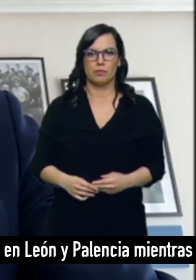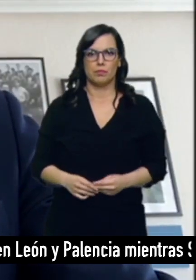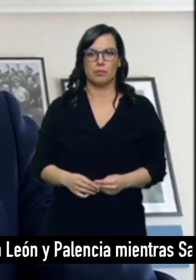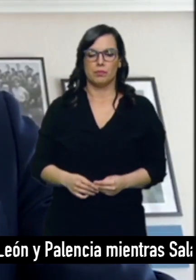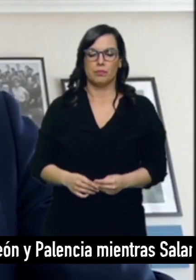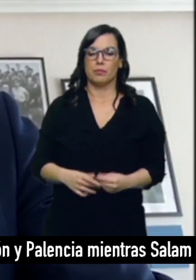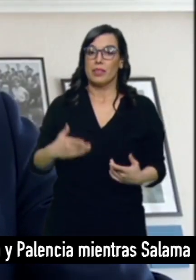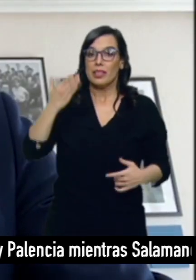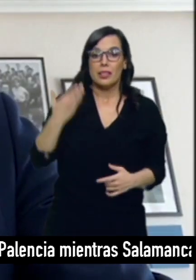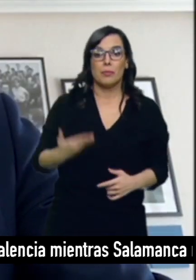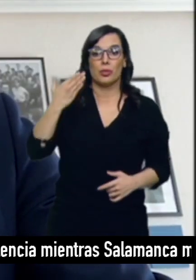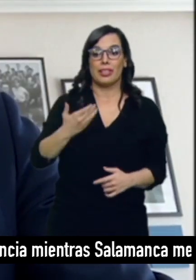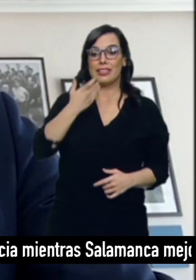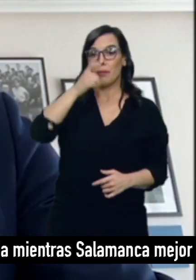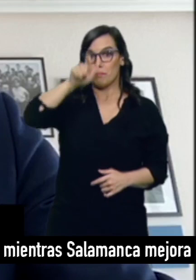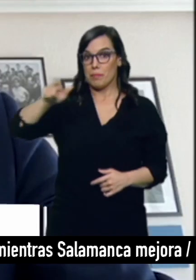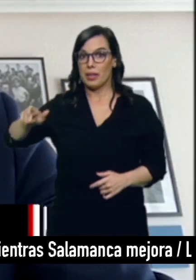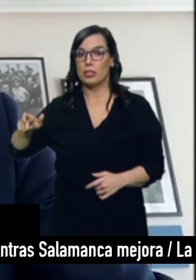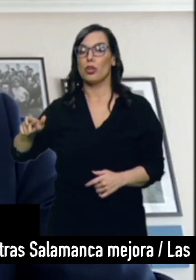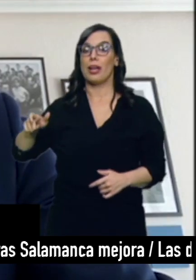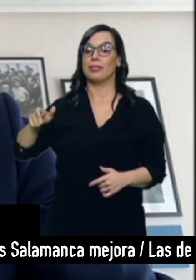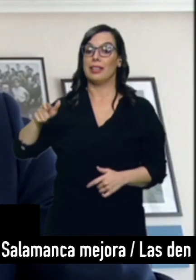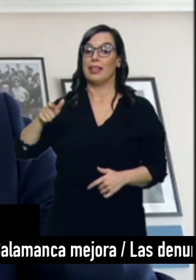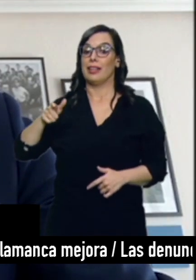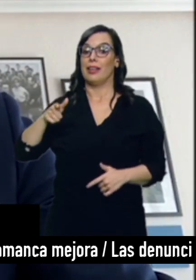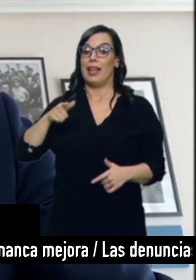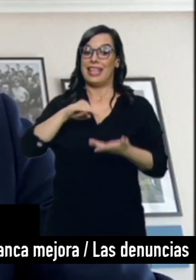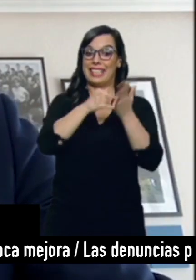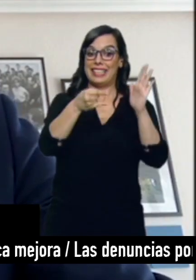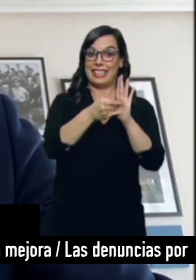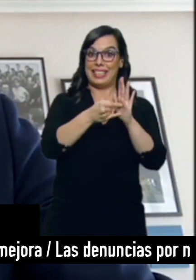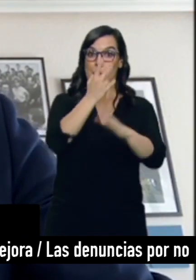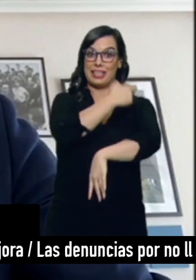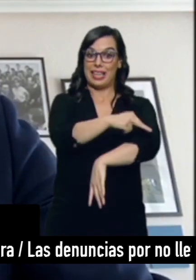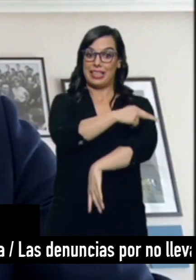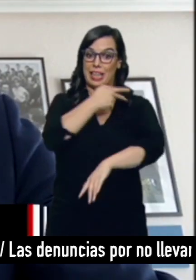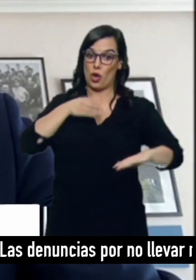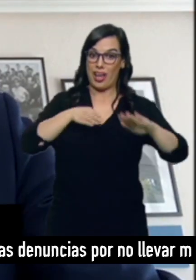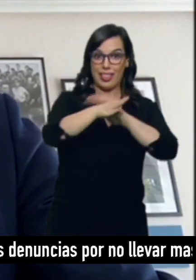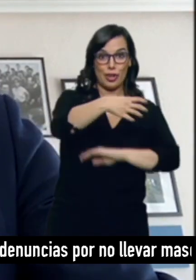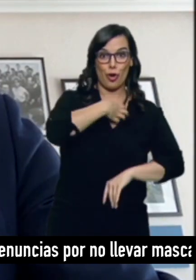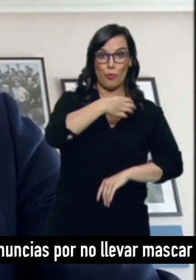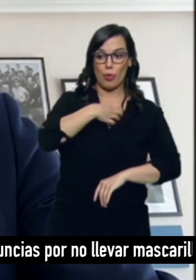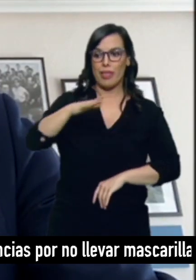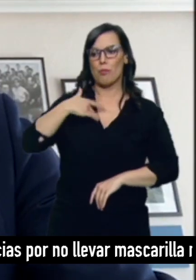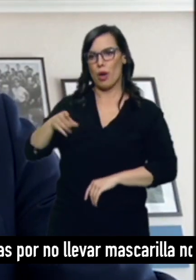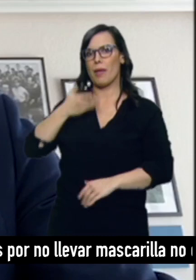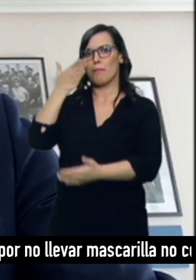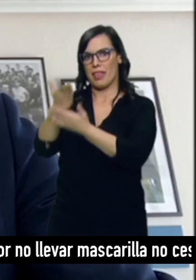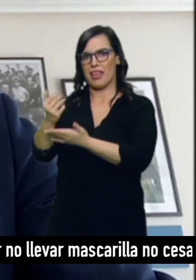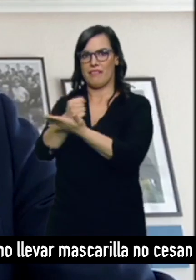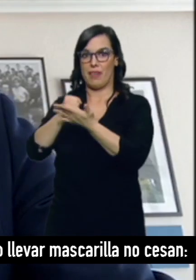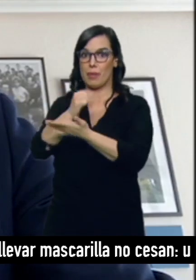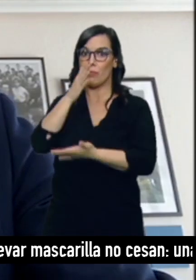Es imprescindible que aquellos pacientes que no puedan acceder al sistema puedan tener su vacuna en su oficina de farmacia. En ese sentido, animo a la